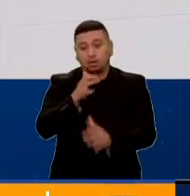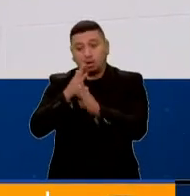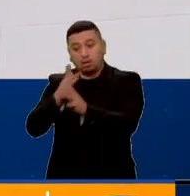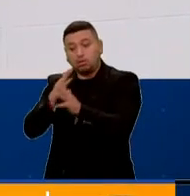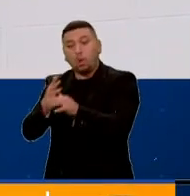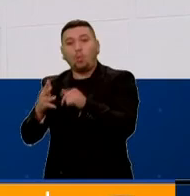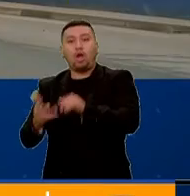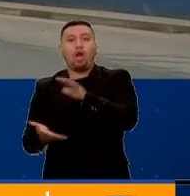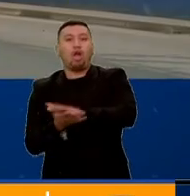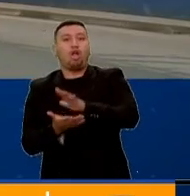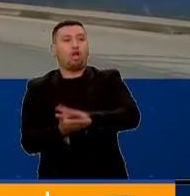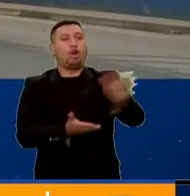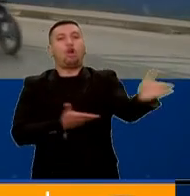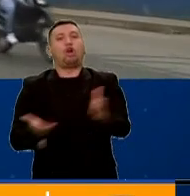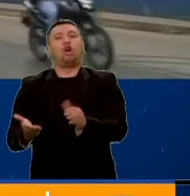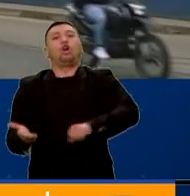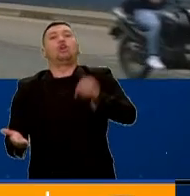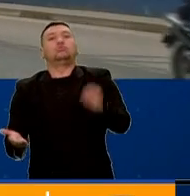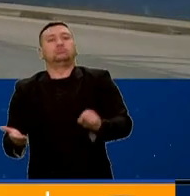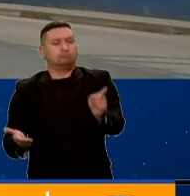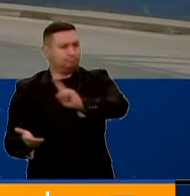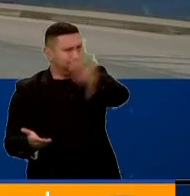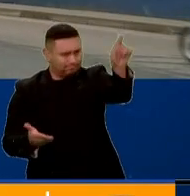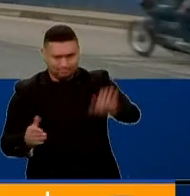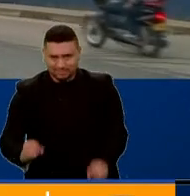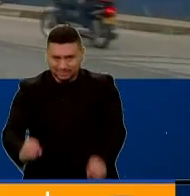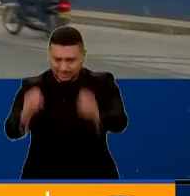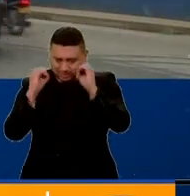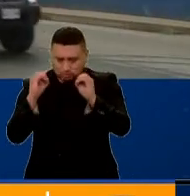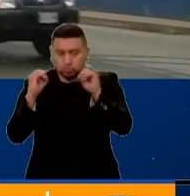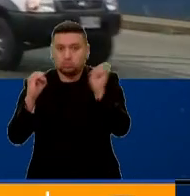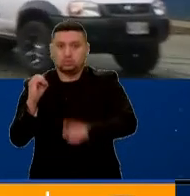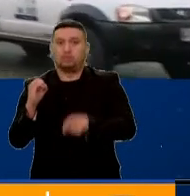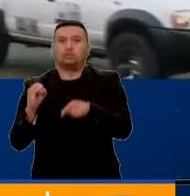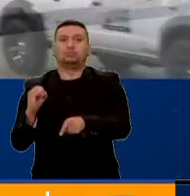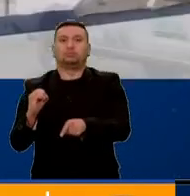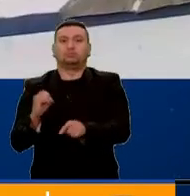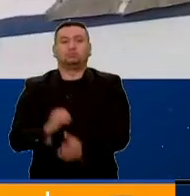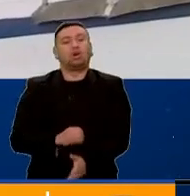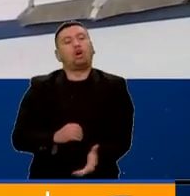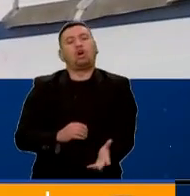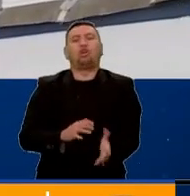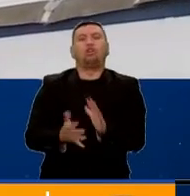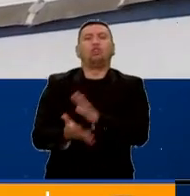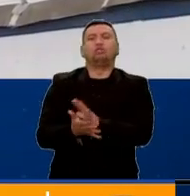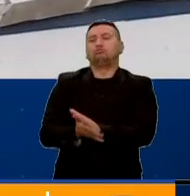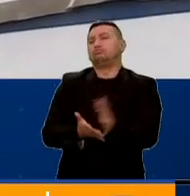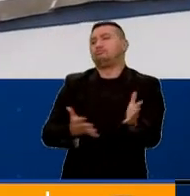delincuencia. Tiene que quedar claro. Itagüí no cede un centímetro para la delincuencia de esta ciudad.